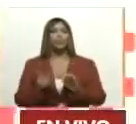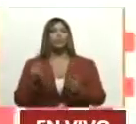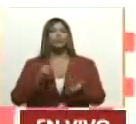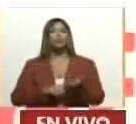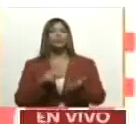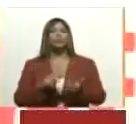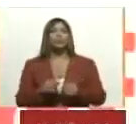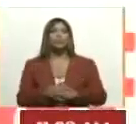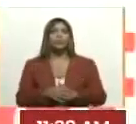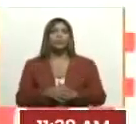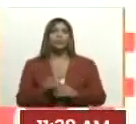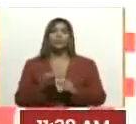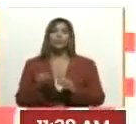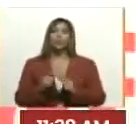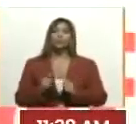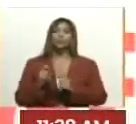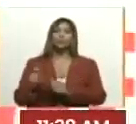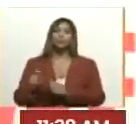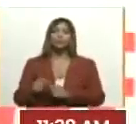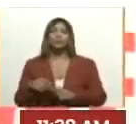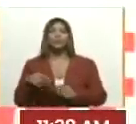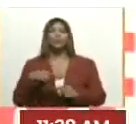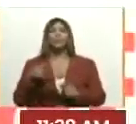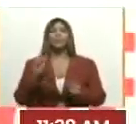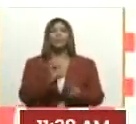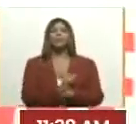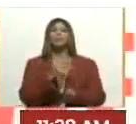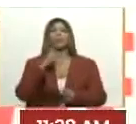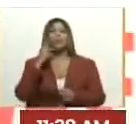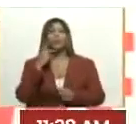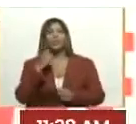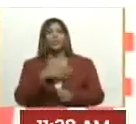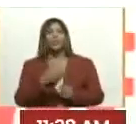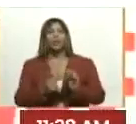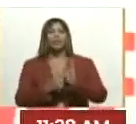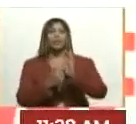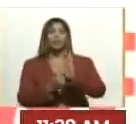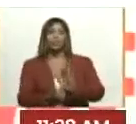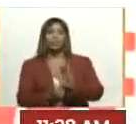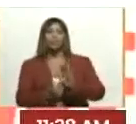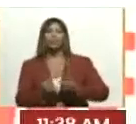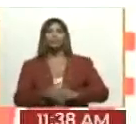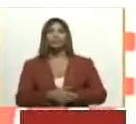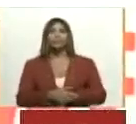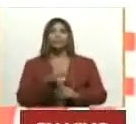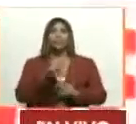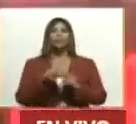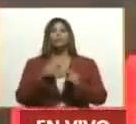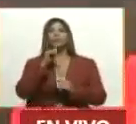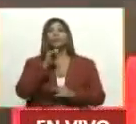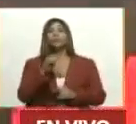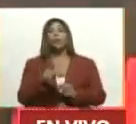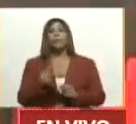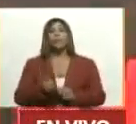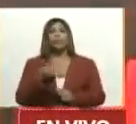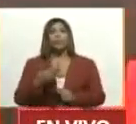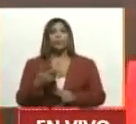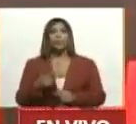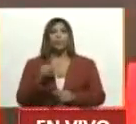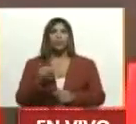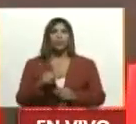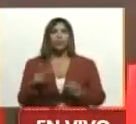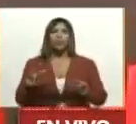materializa, encarna en presos políticos. Y lo que queremos decir, y ese es el anuncio principal que vamos a hacer